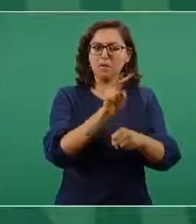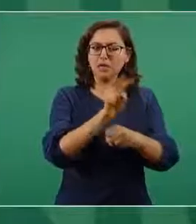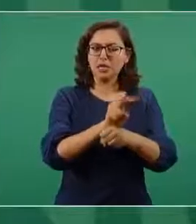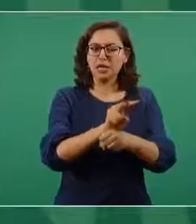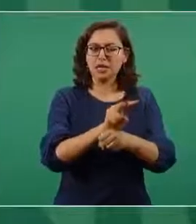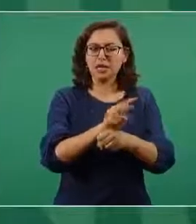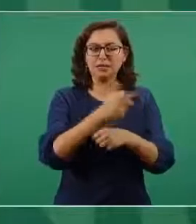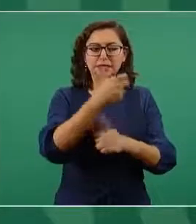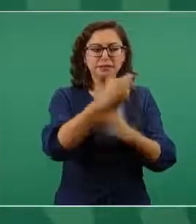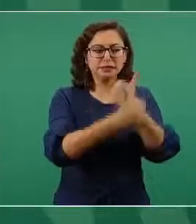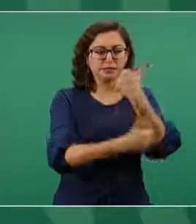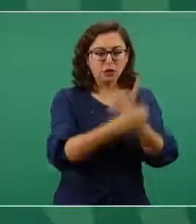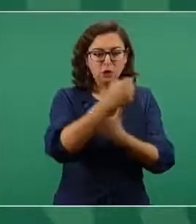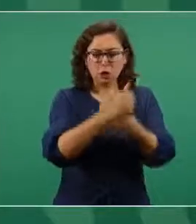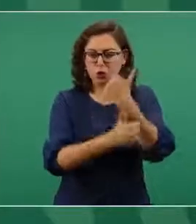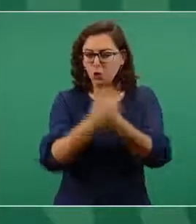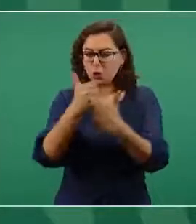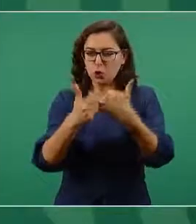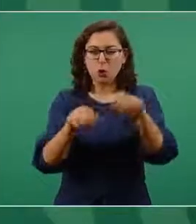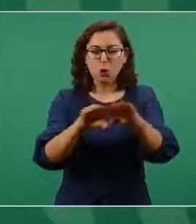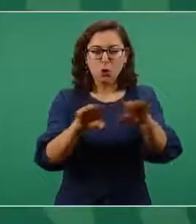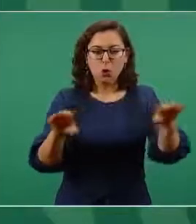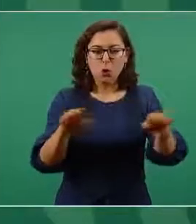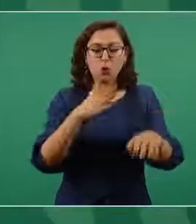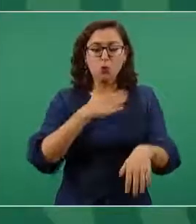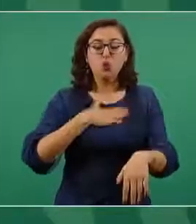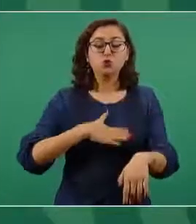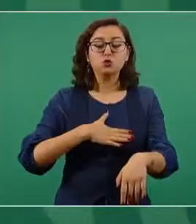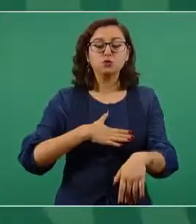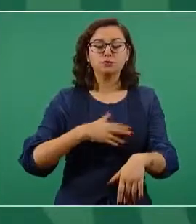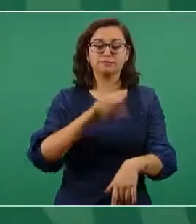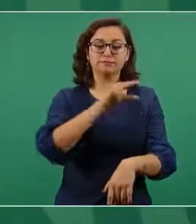proteger a las empresas particulares.